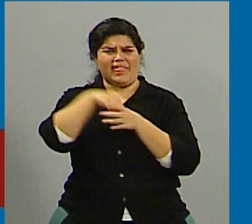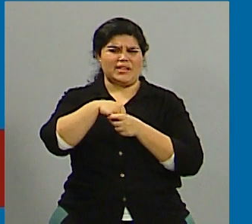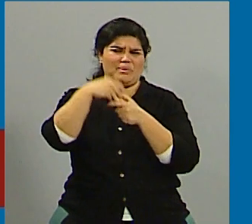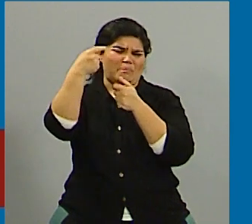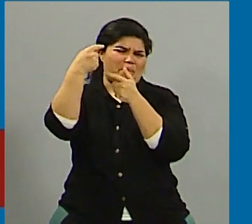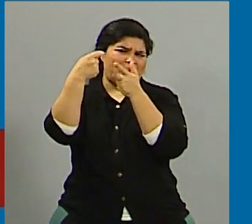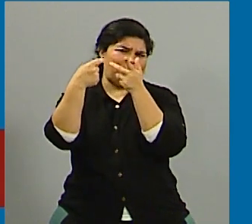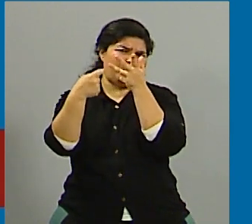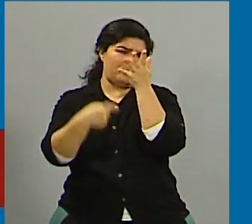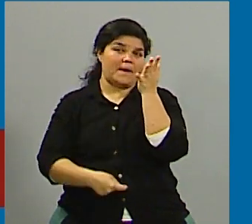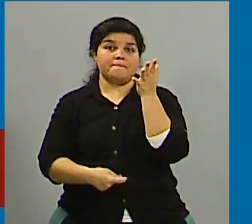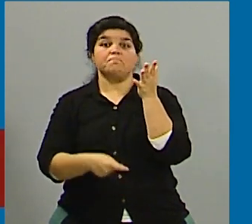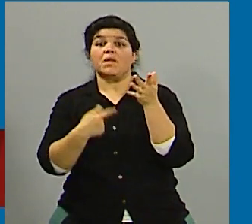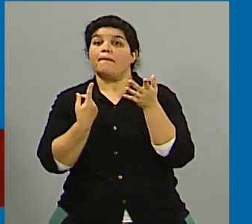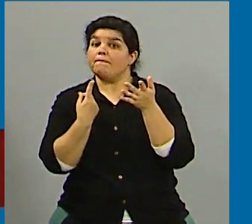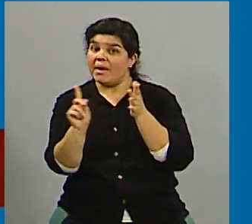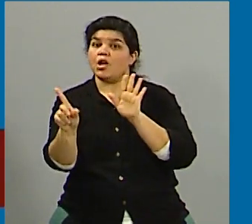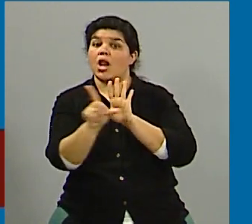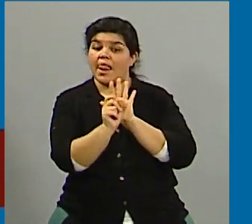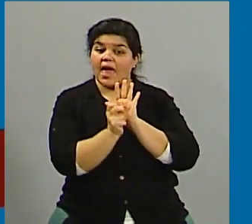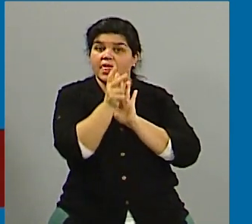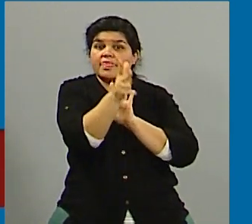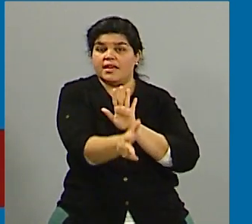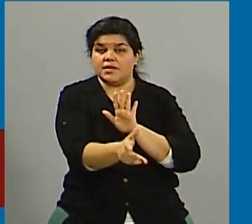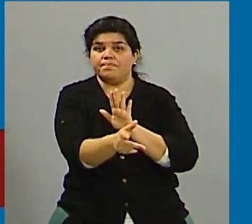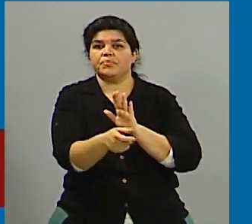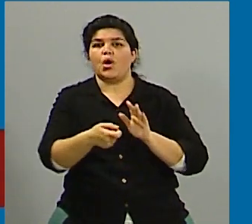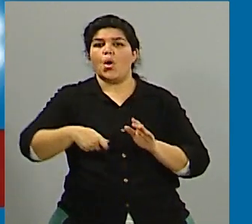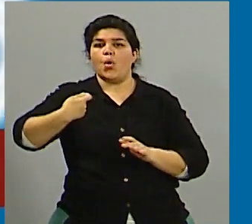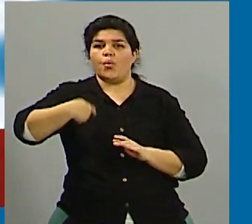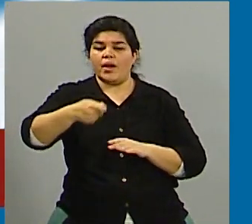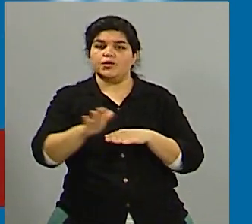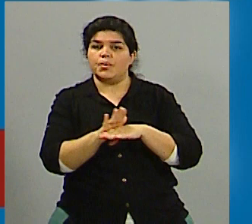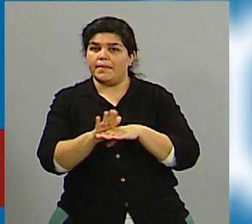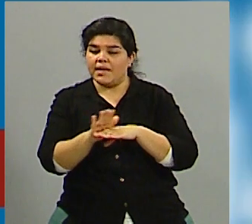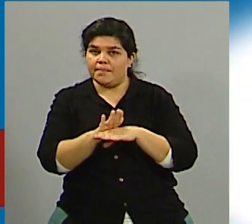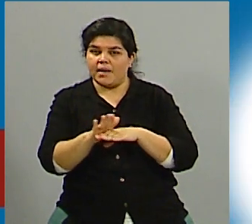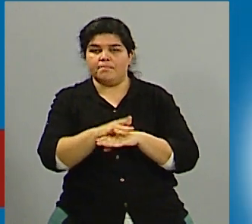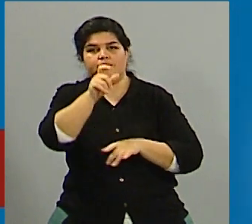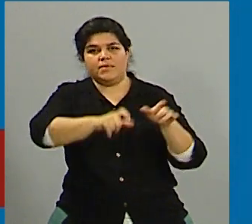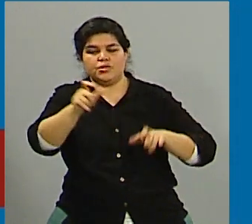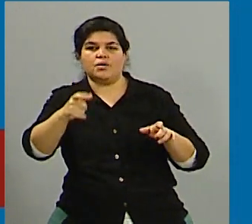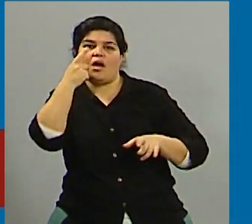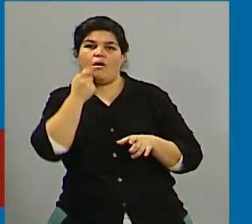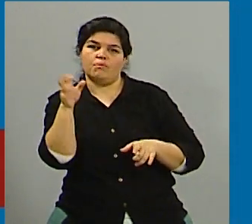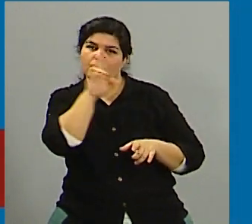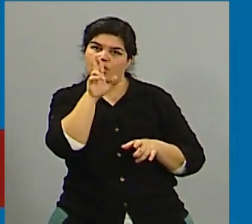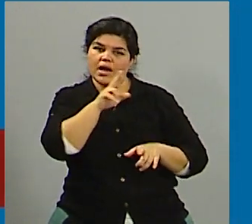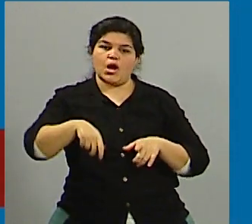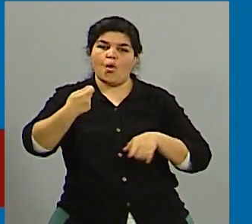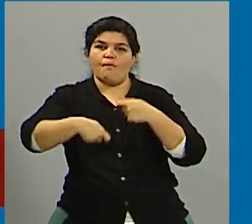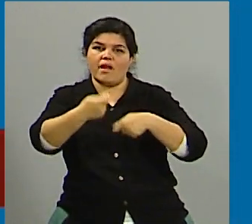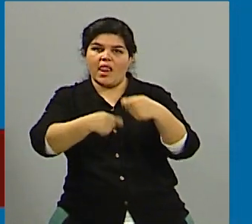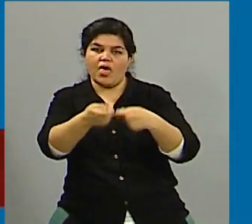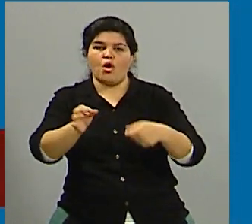dice que la jubilación mínima para aquellos jubilados y pensionados que han aportado los